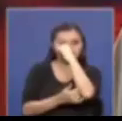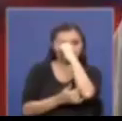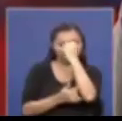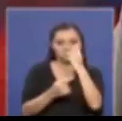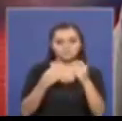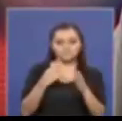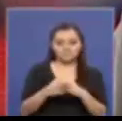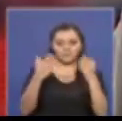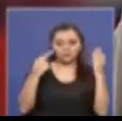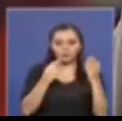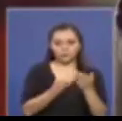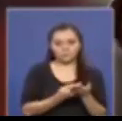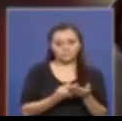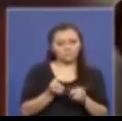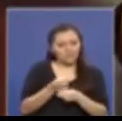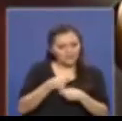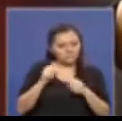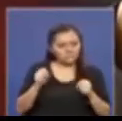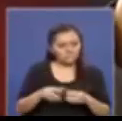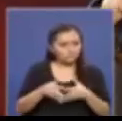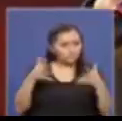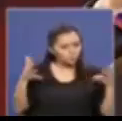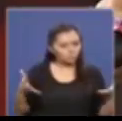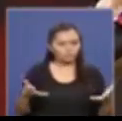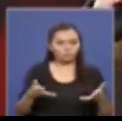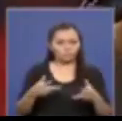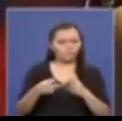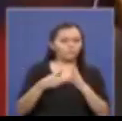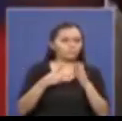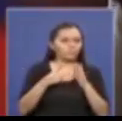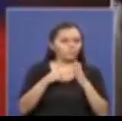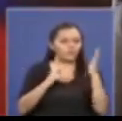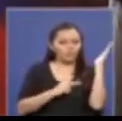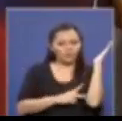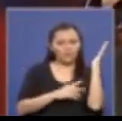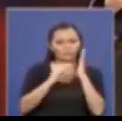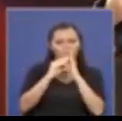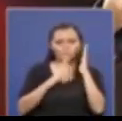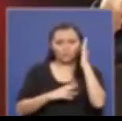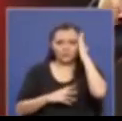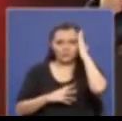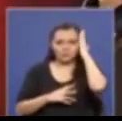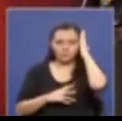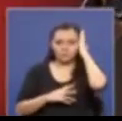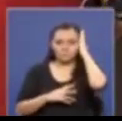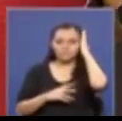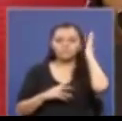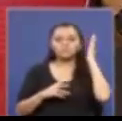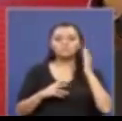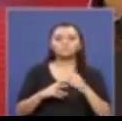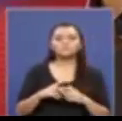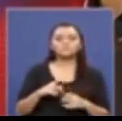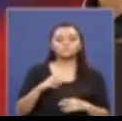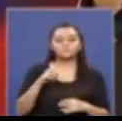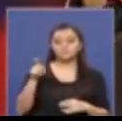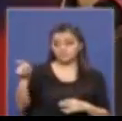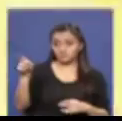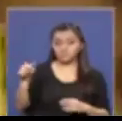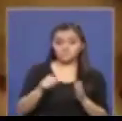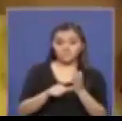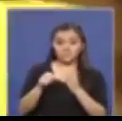no salen en los periódicos, pues se está haciendo muchísimo, y muchos programas inéditos a nivel mundial. A tal punto, Esteban, ¿les puede